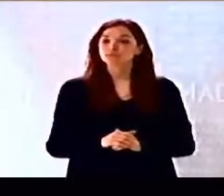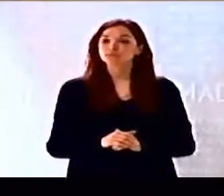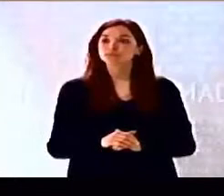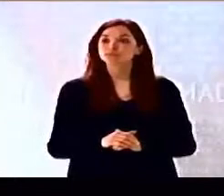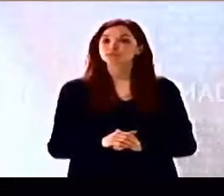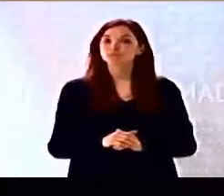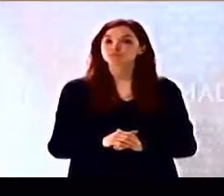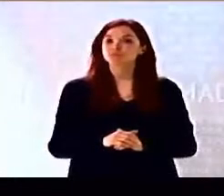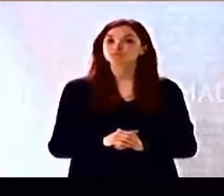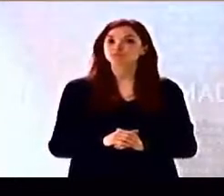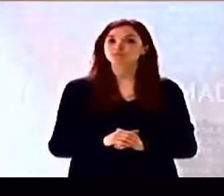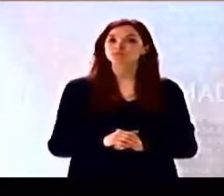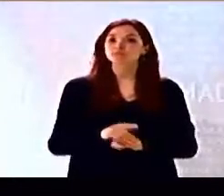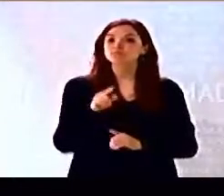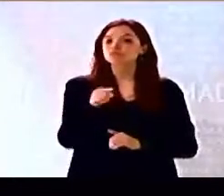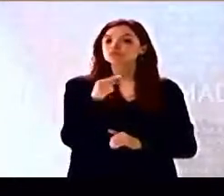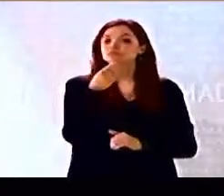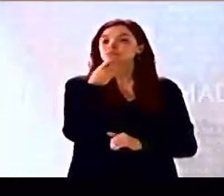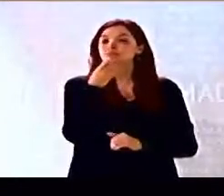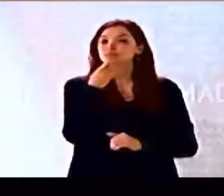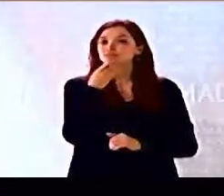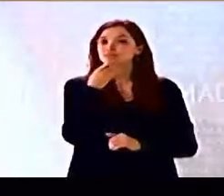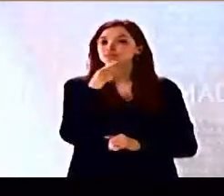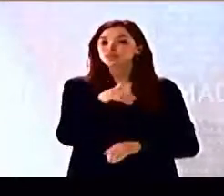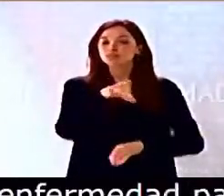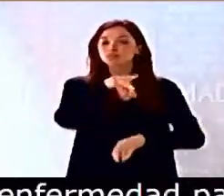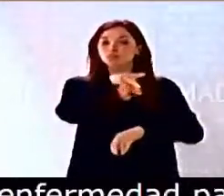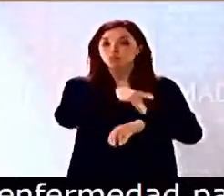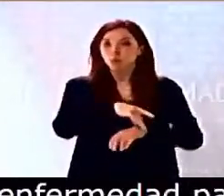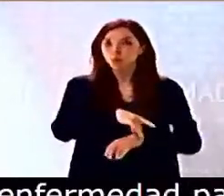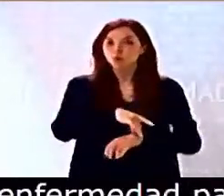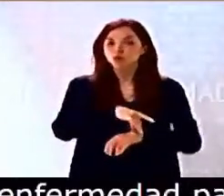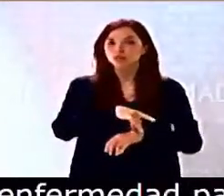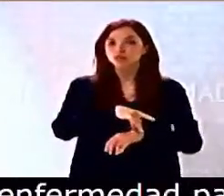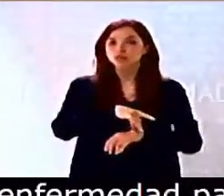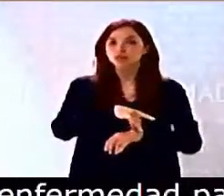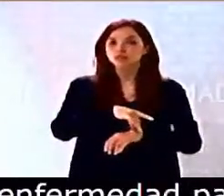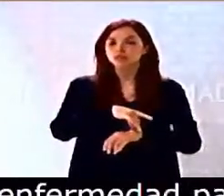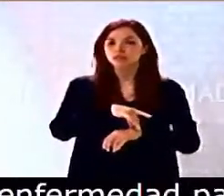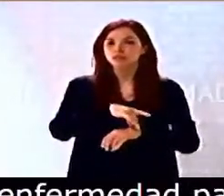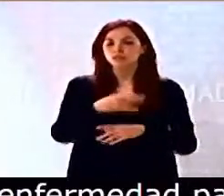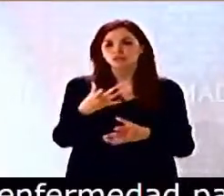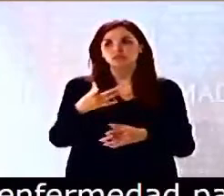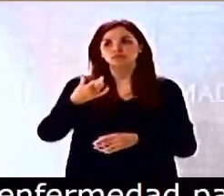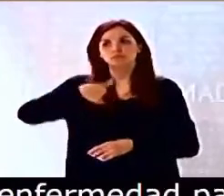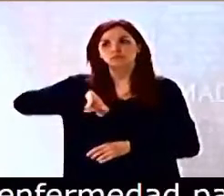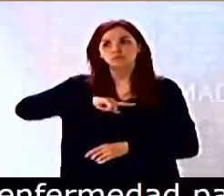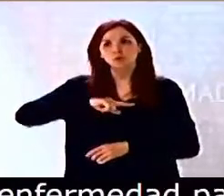que esta es una enfermedad para la que se ha encontrado la vacuna en menos tiempo.